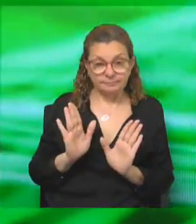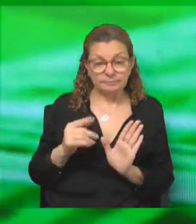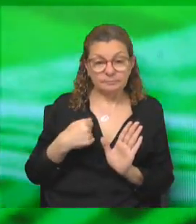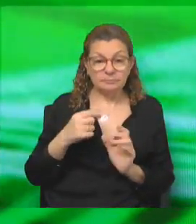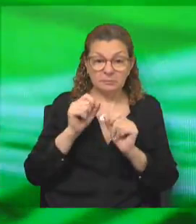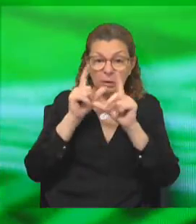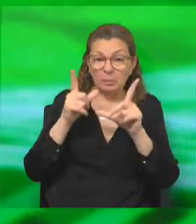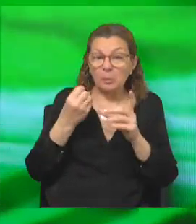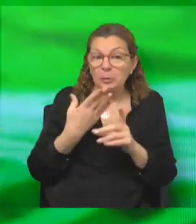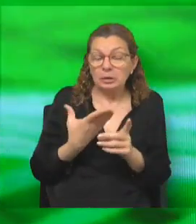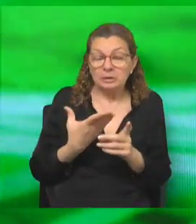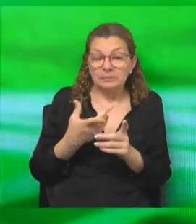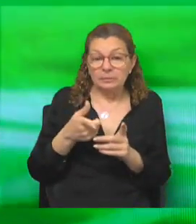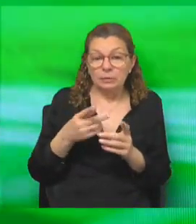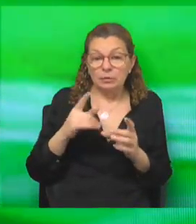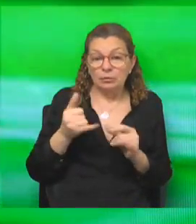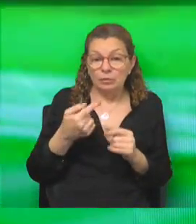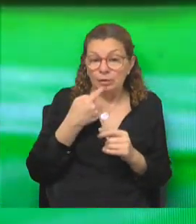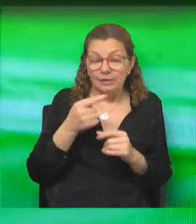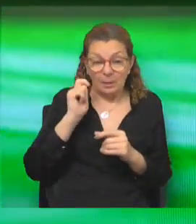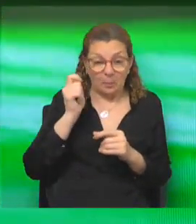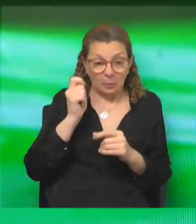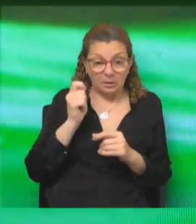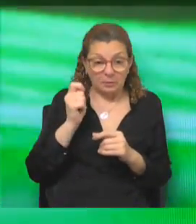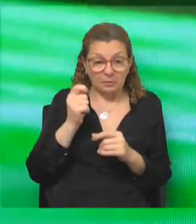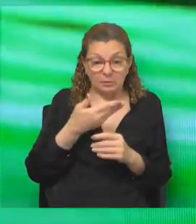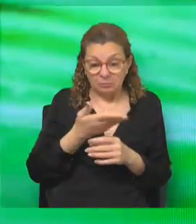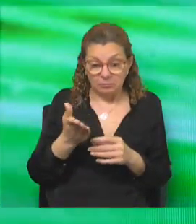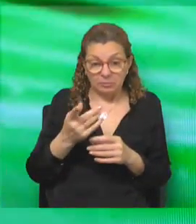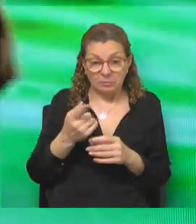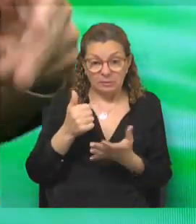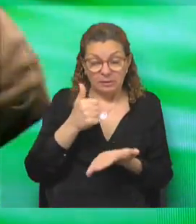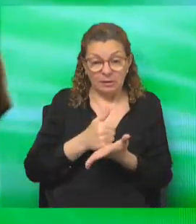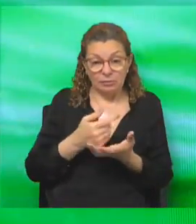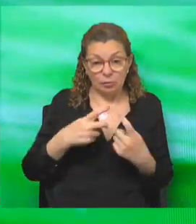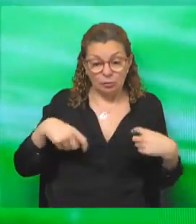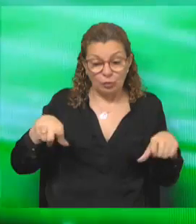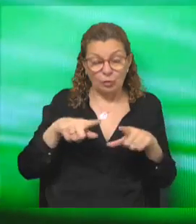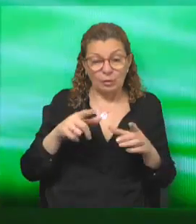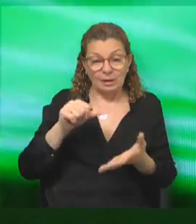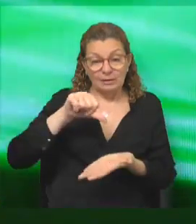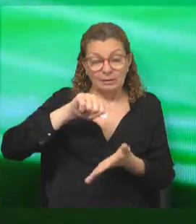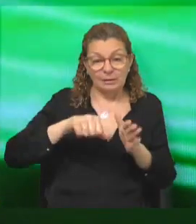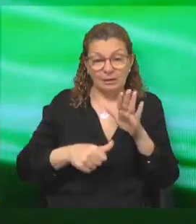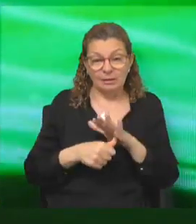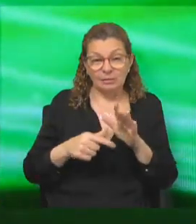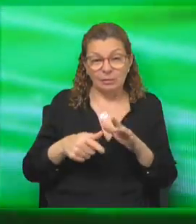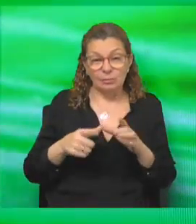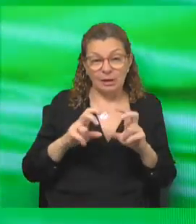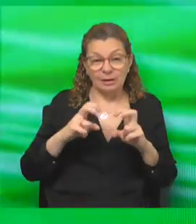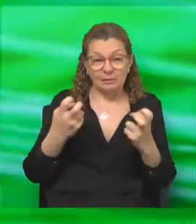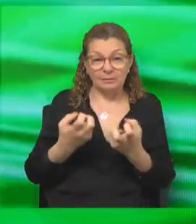sorprendió porque esto yo lo hice público estando todos los candidatos presentes en un evento en una